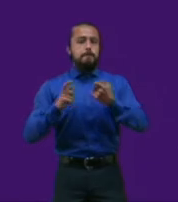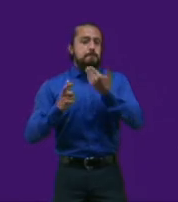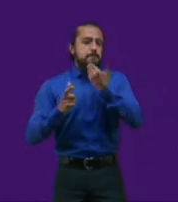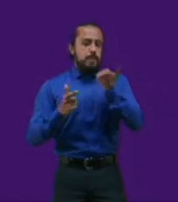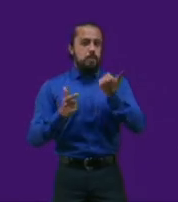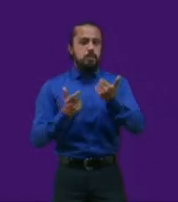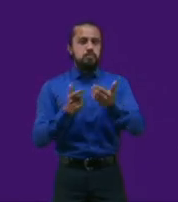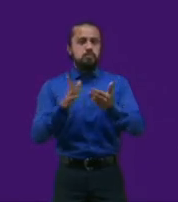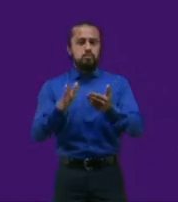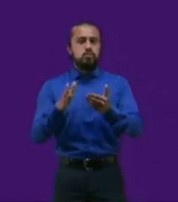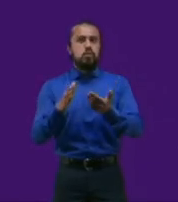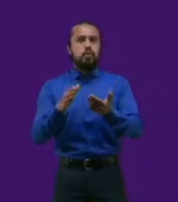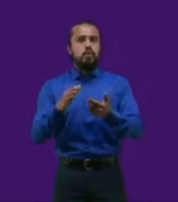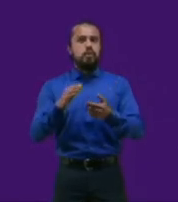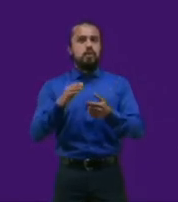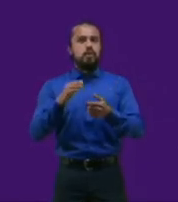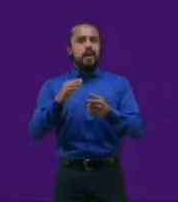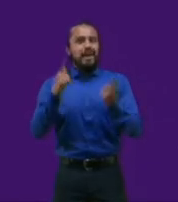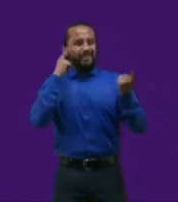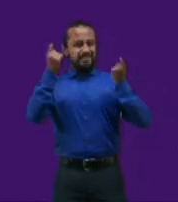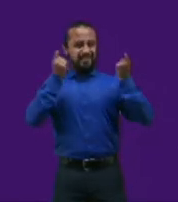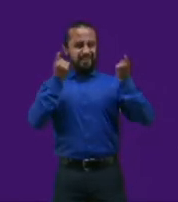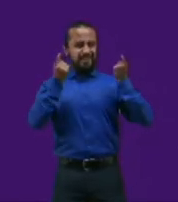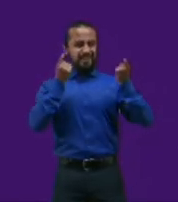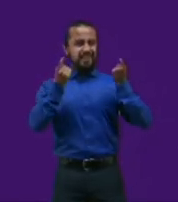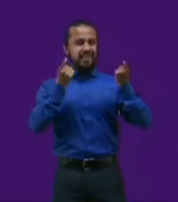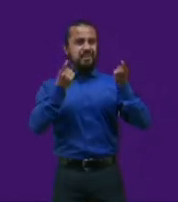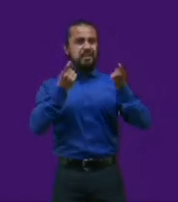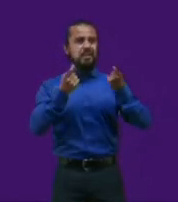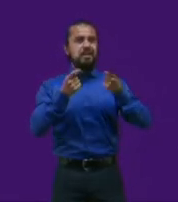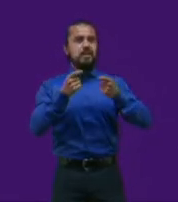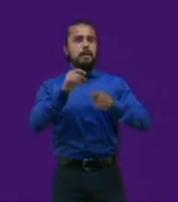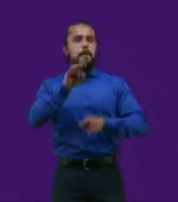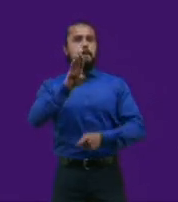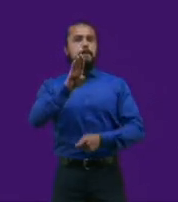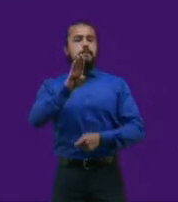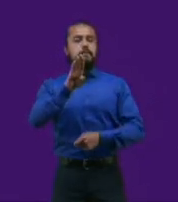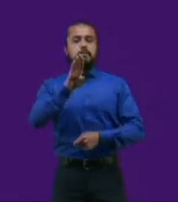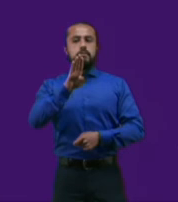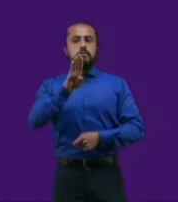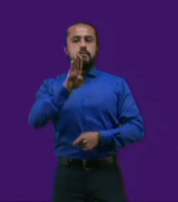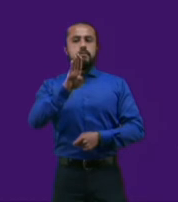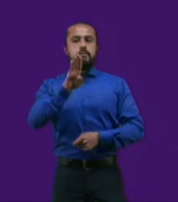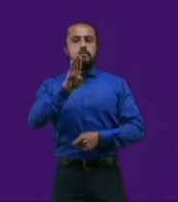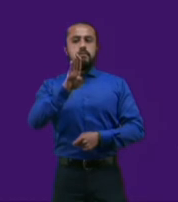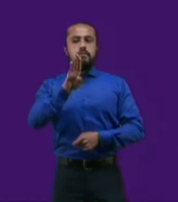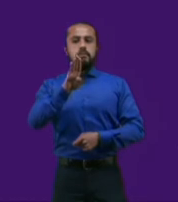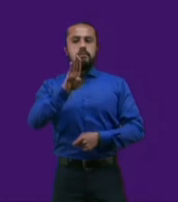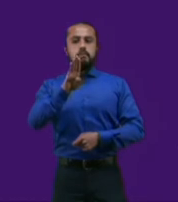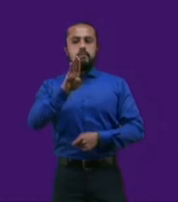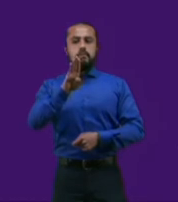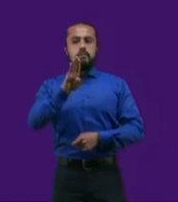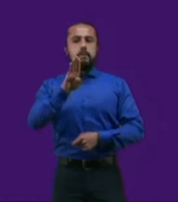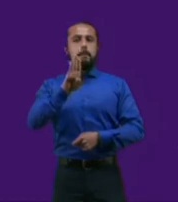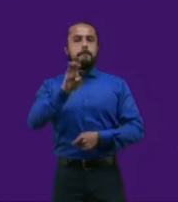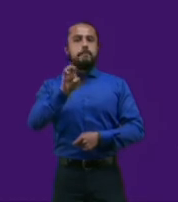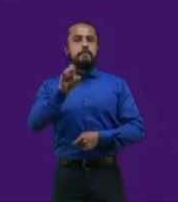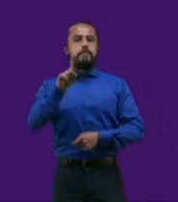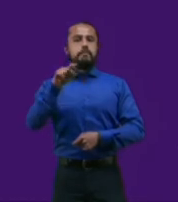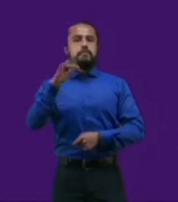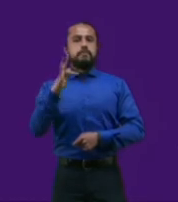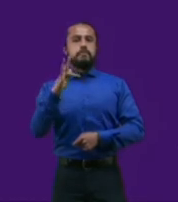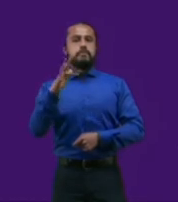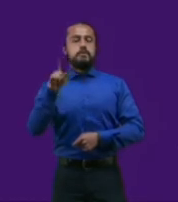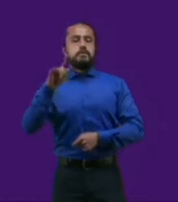stock options, pero con un sistema que se llama vested. Vested lo que hace es que tú vas emitiendo con ciclos,